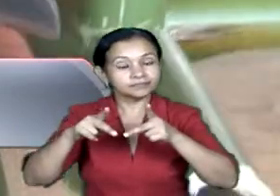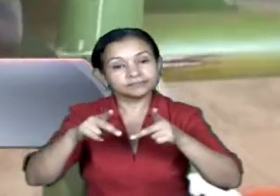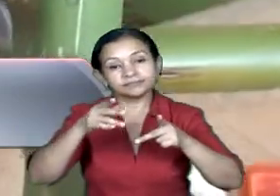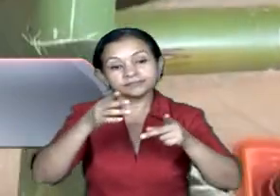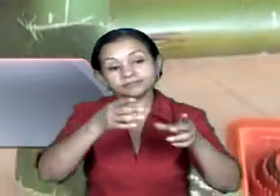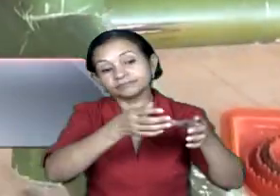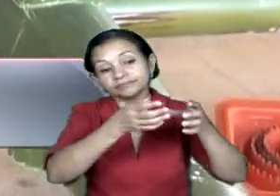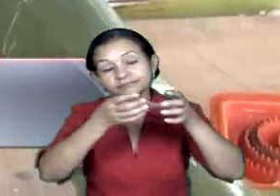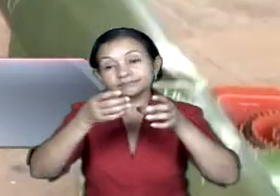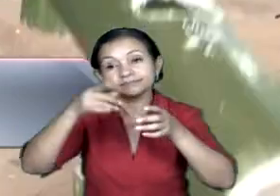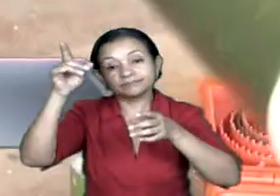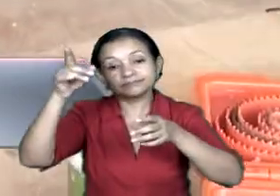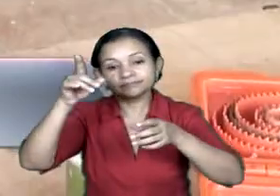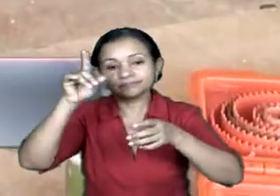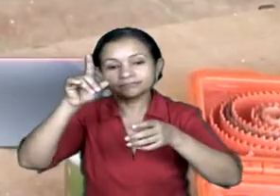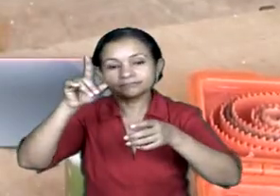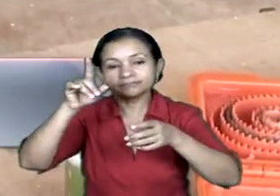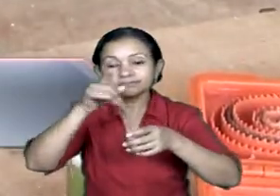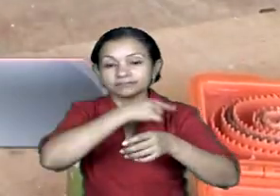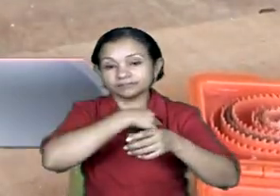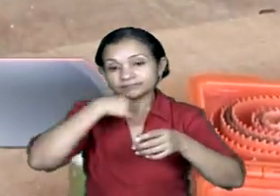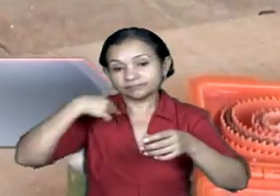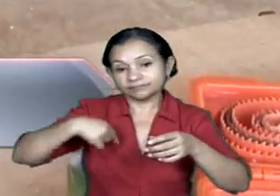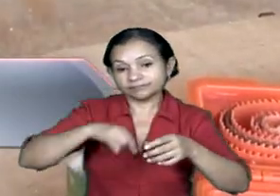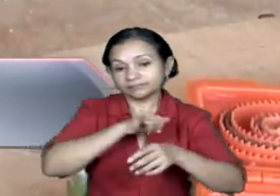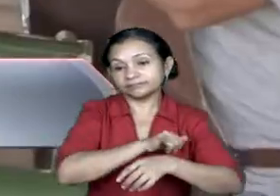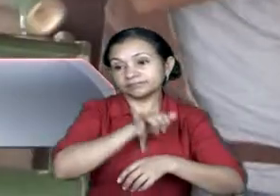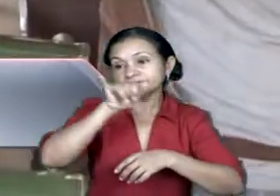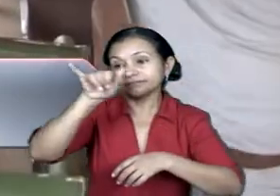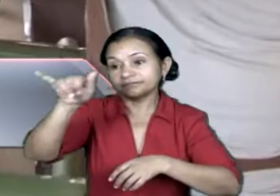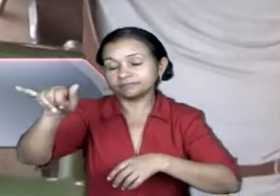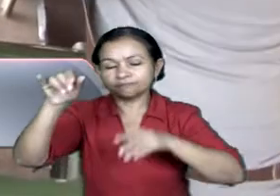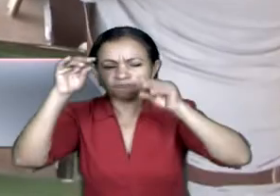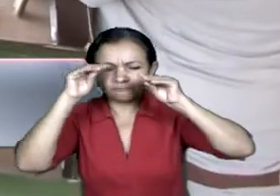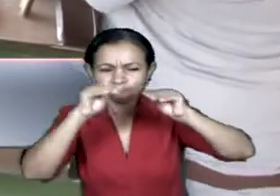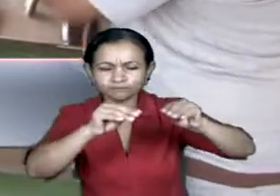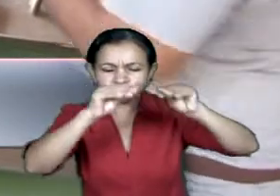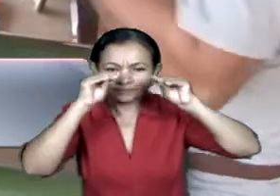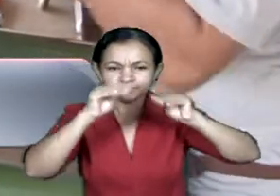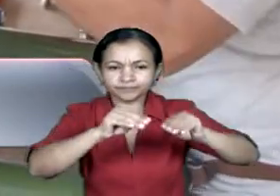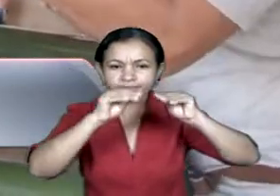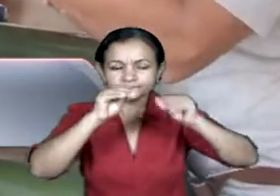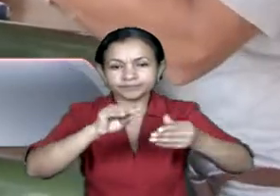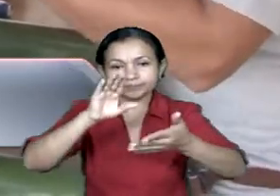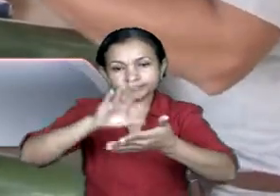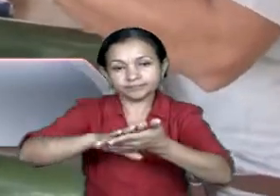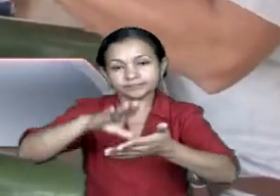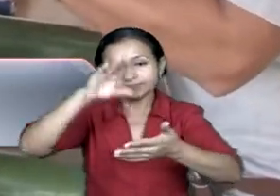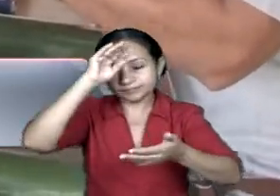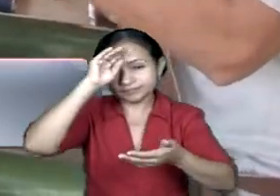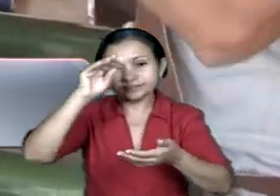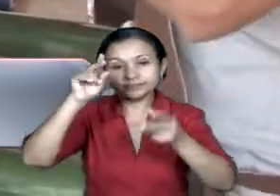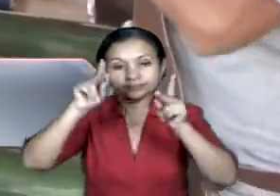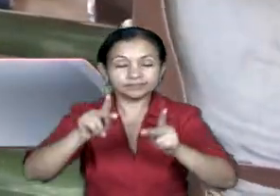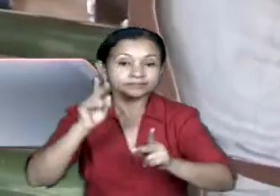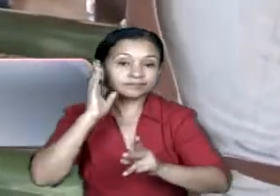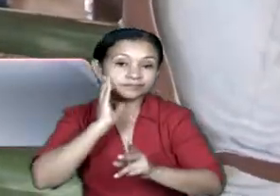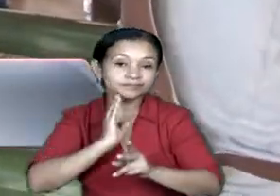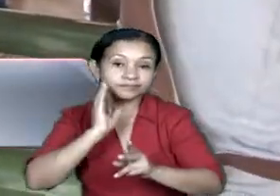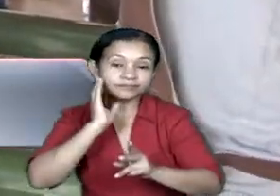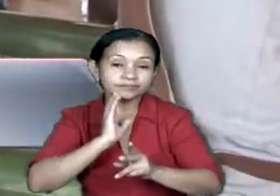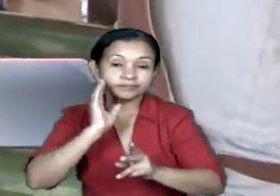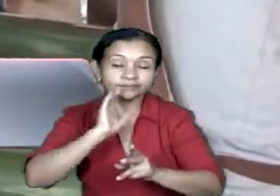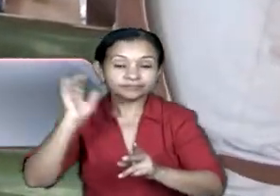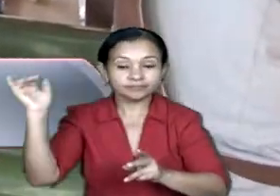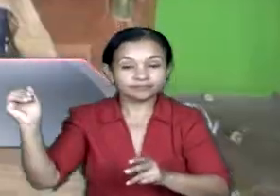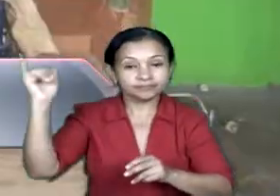Taiwán para recibir ese curso de capacitación. Y también los técnicos expertos de Taiwán, ¿no? Vinieron